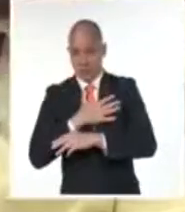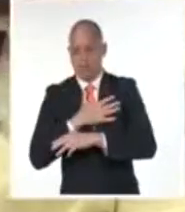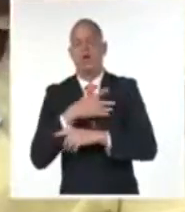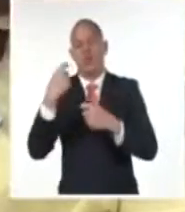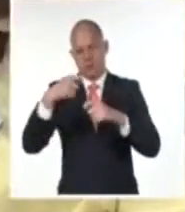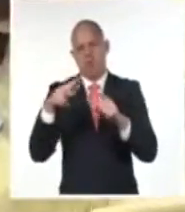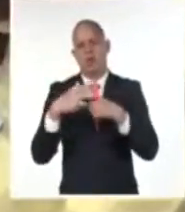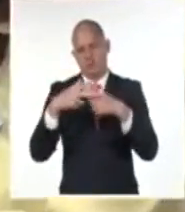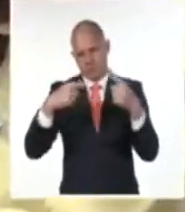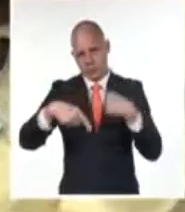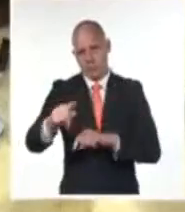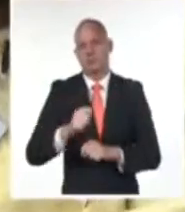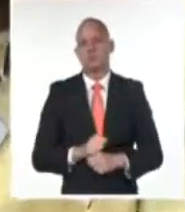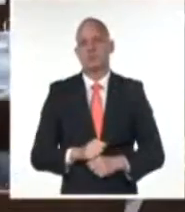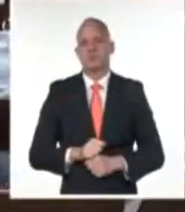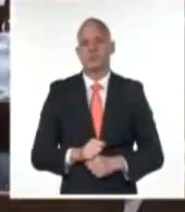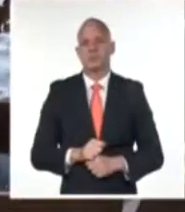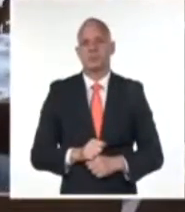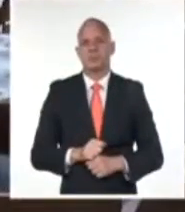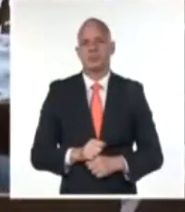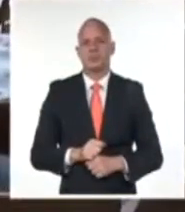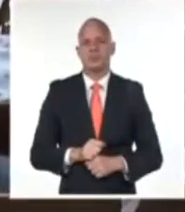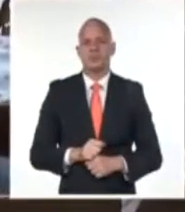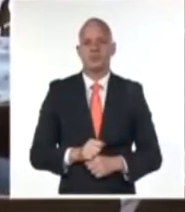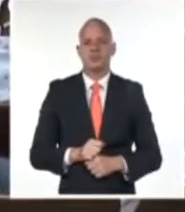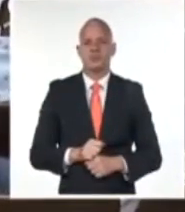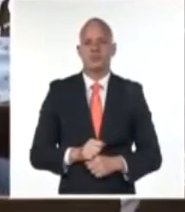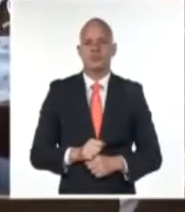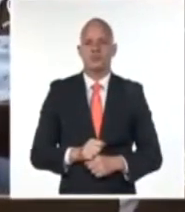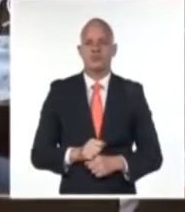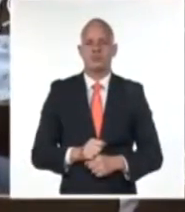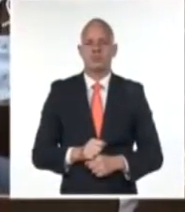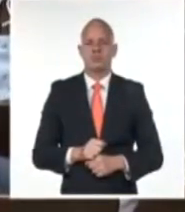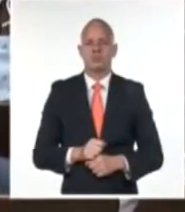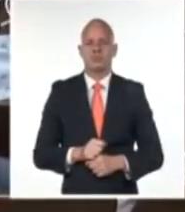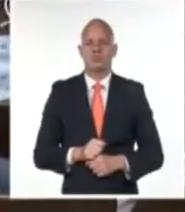pandemia. Adán Morel, Sistema Informativo de la Televisión Cubana.